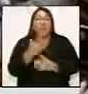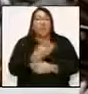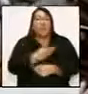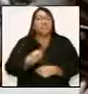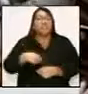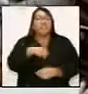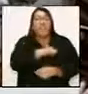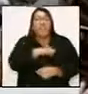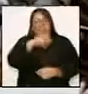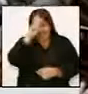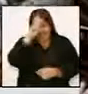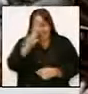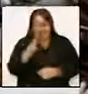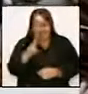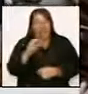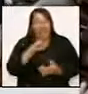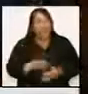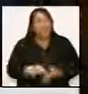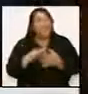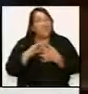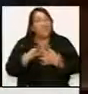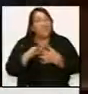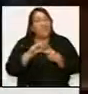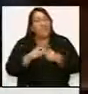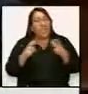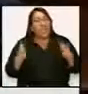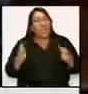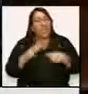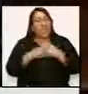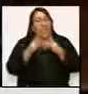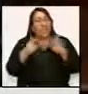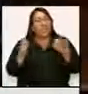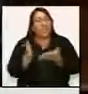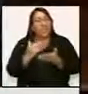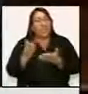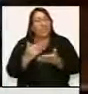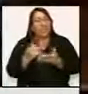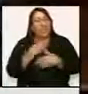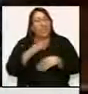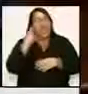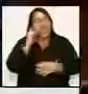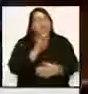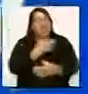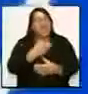y el Perú, en especial en el campo de la literatura y de la música.